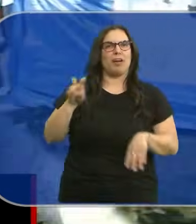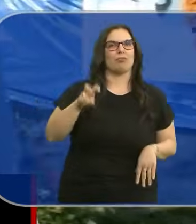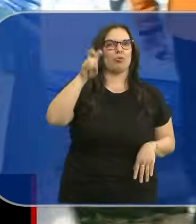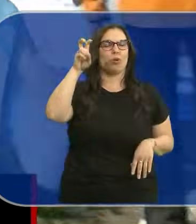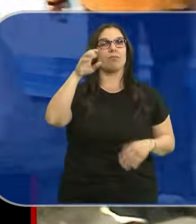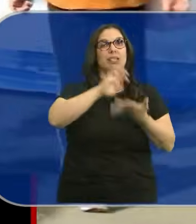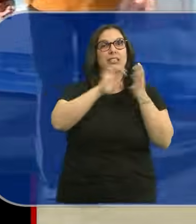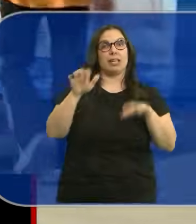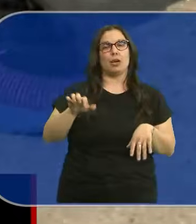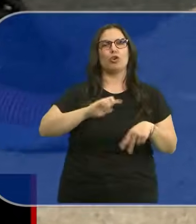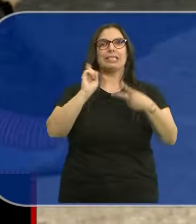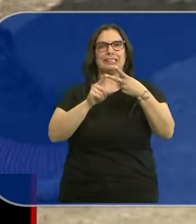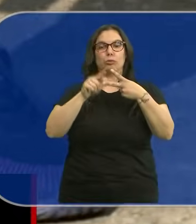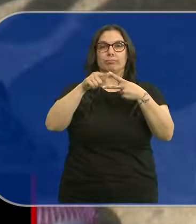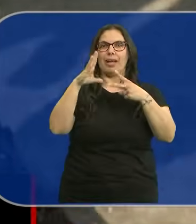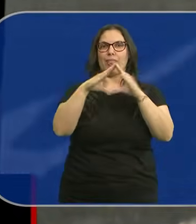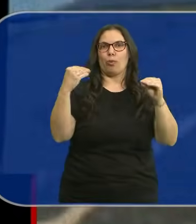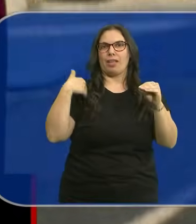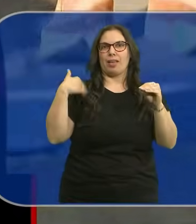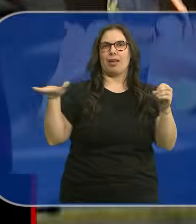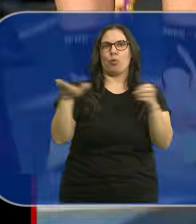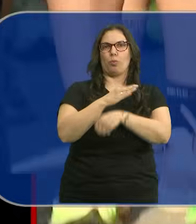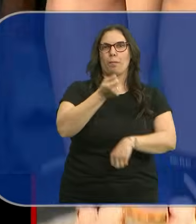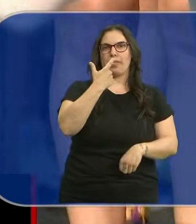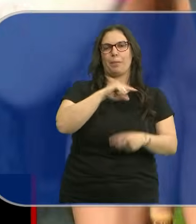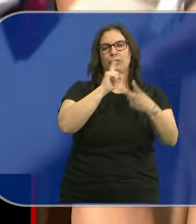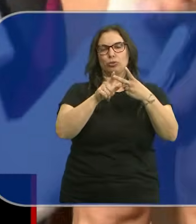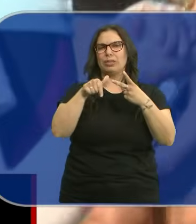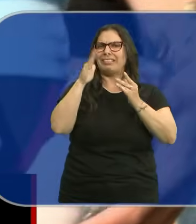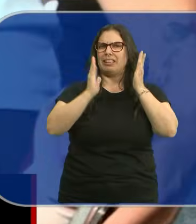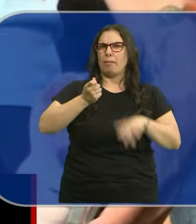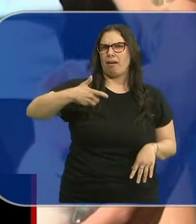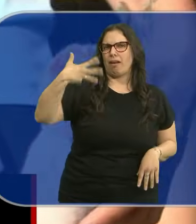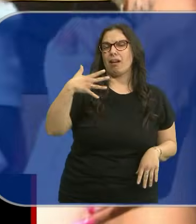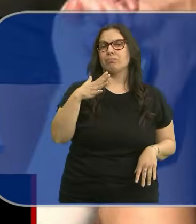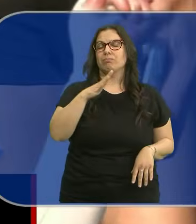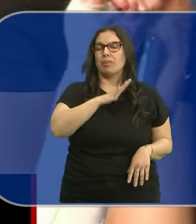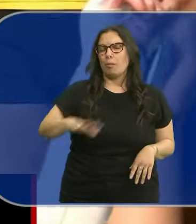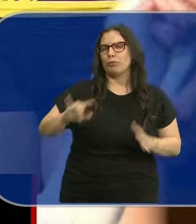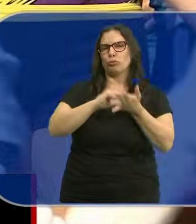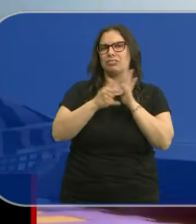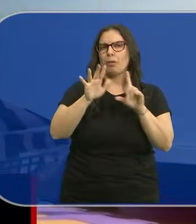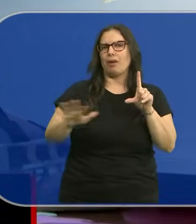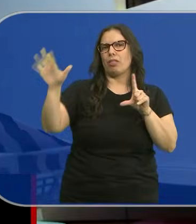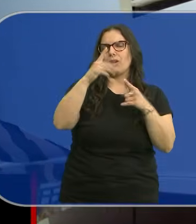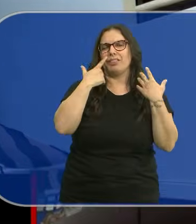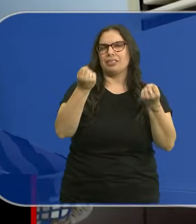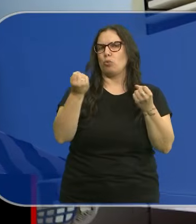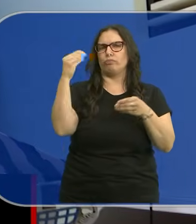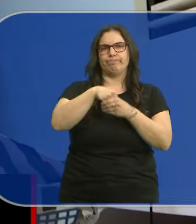segunda comunidad después de Andalucía en financiar este medicamento. Es una terapia muy cara y de momento está fuera del Sistema Nacional de